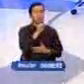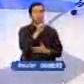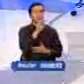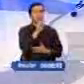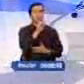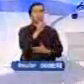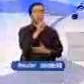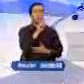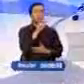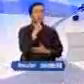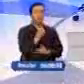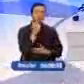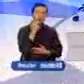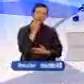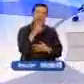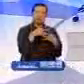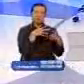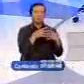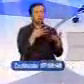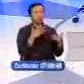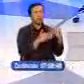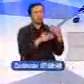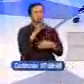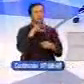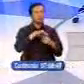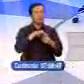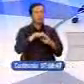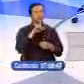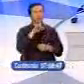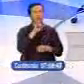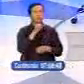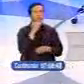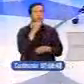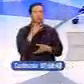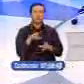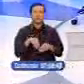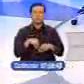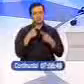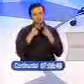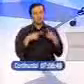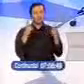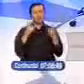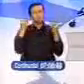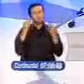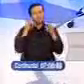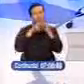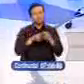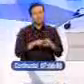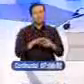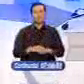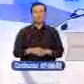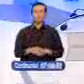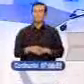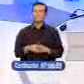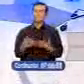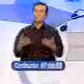que sospechan de la no transparencia del proceso electoral, y Luis Almagro acoge esto y dice vamos a revisar?